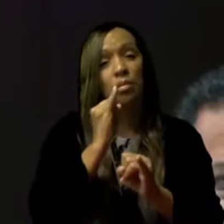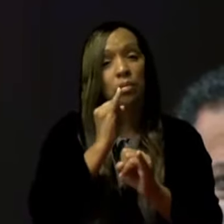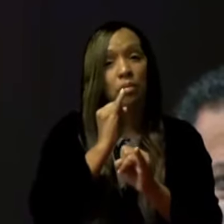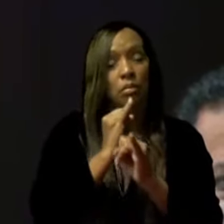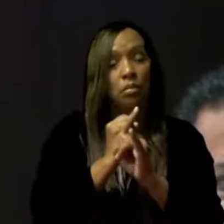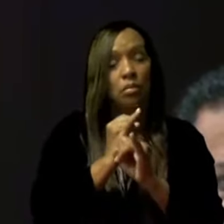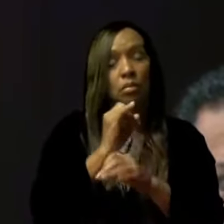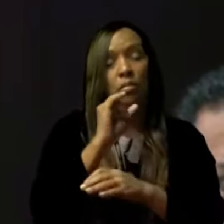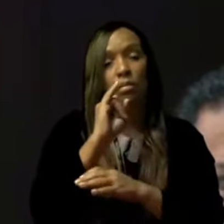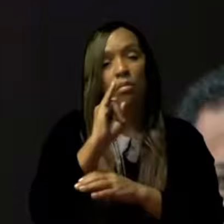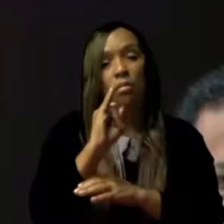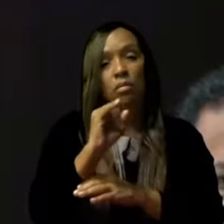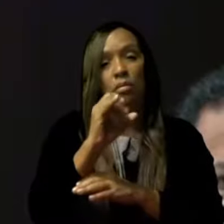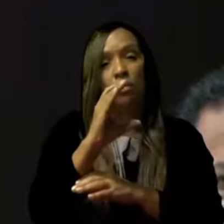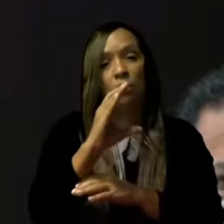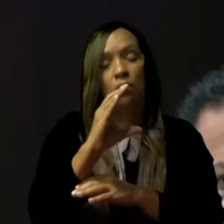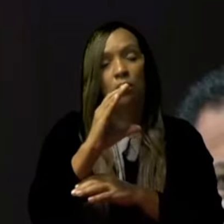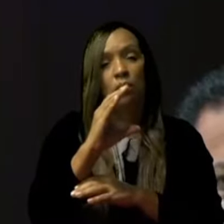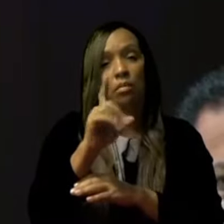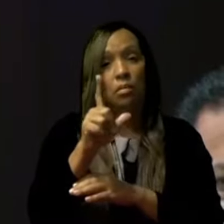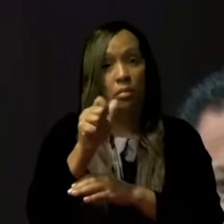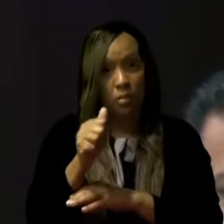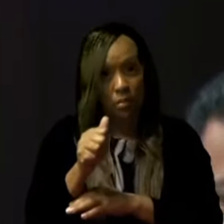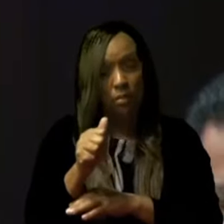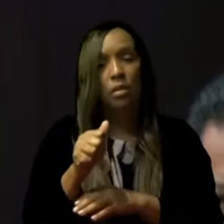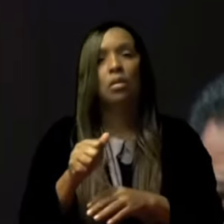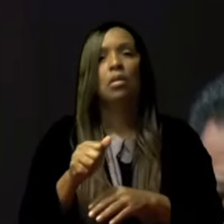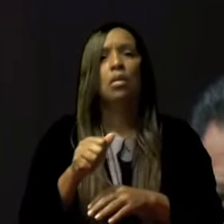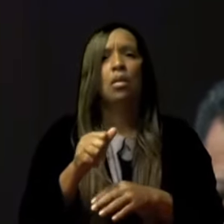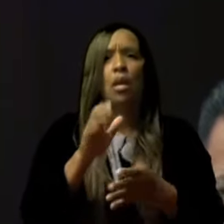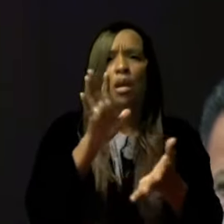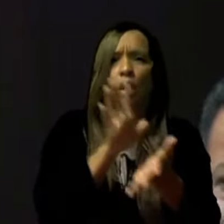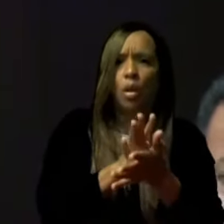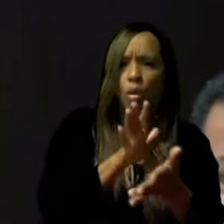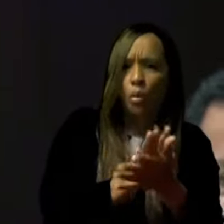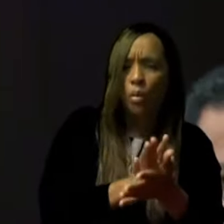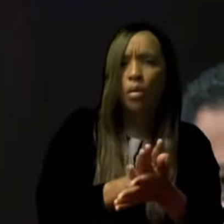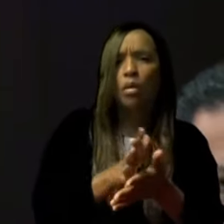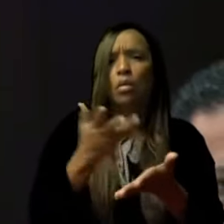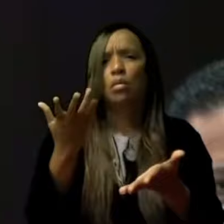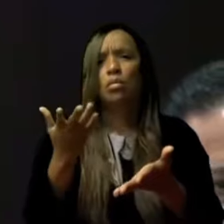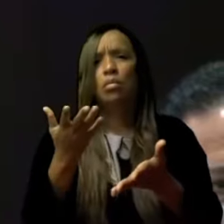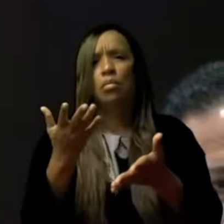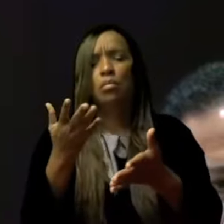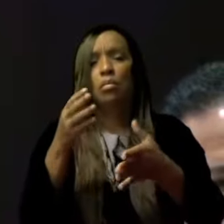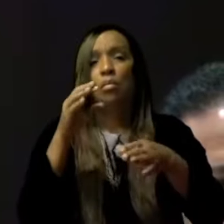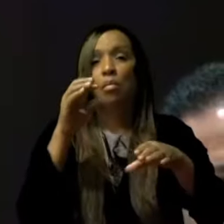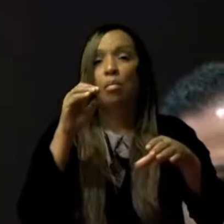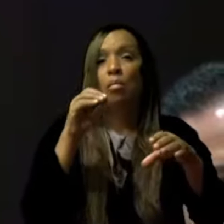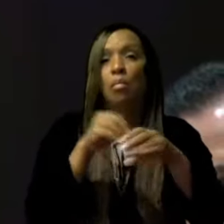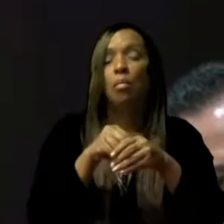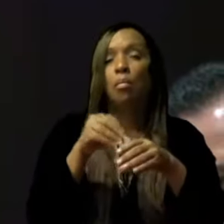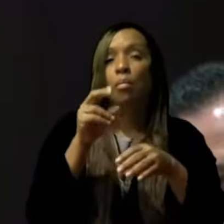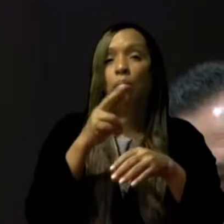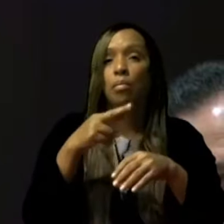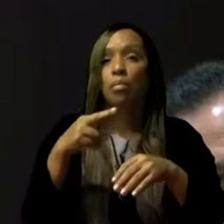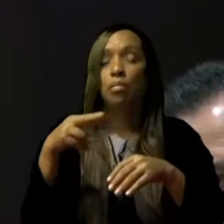de aquí, del país. Tenemos escuela, tenemos banco de reserva, tenemos